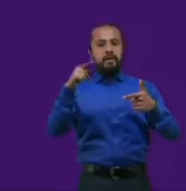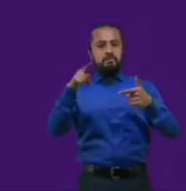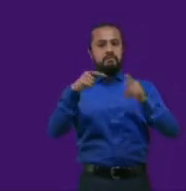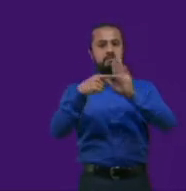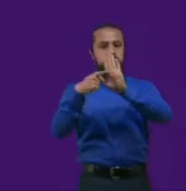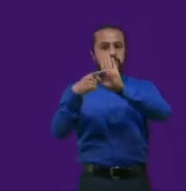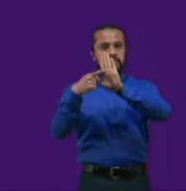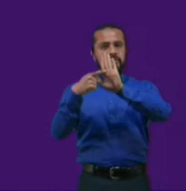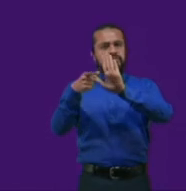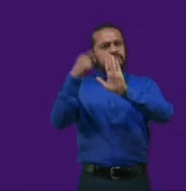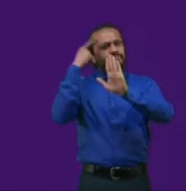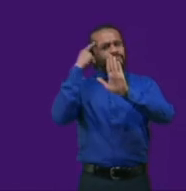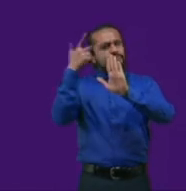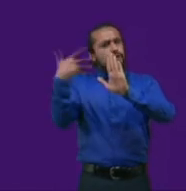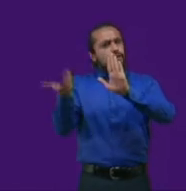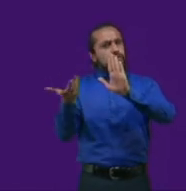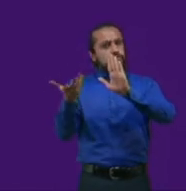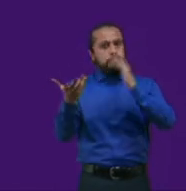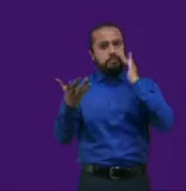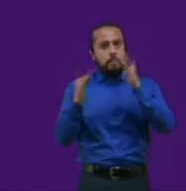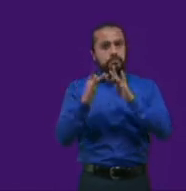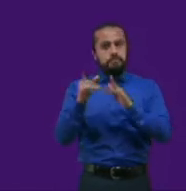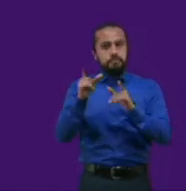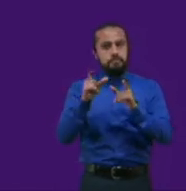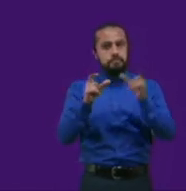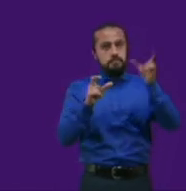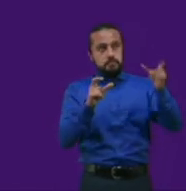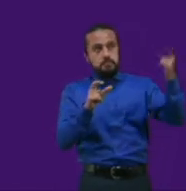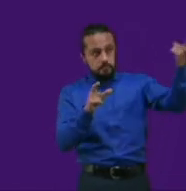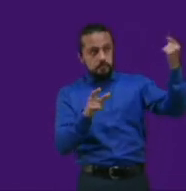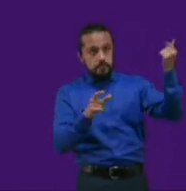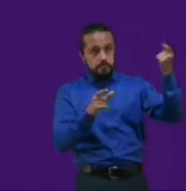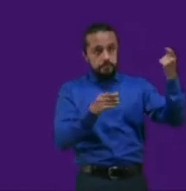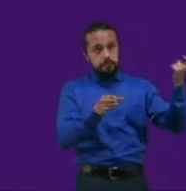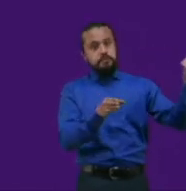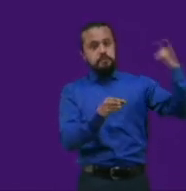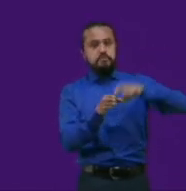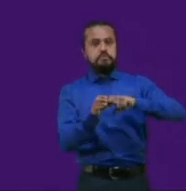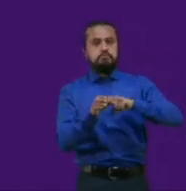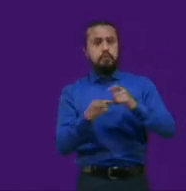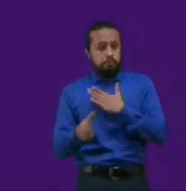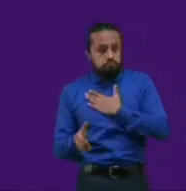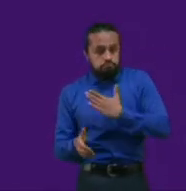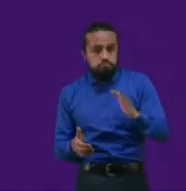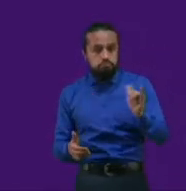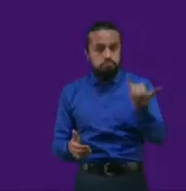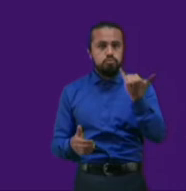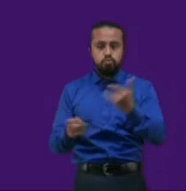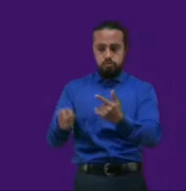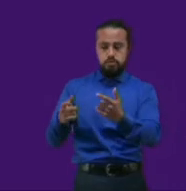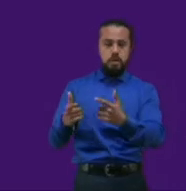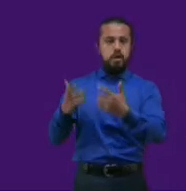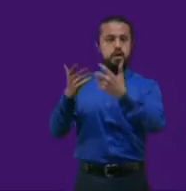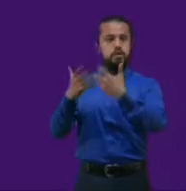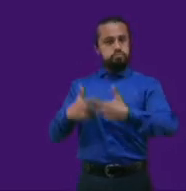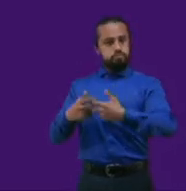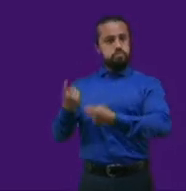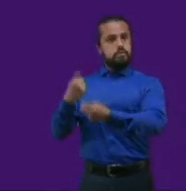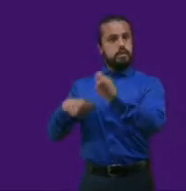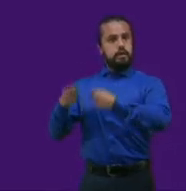haces para transmitirle ese mensaje al inversionista y que el inversionista no diga, pues sí, tienes un negocito chiquitito y tienes